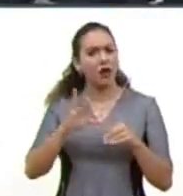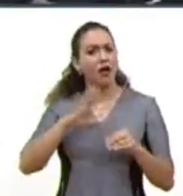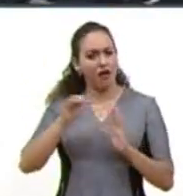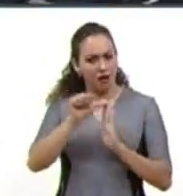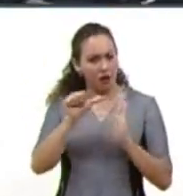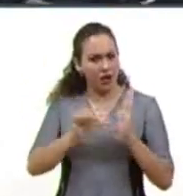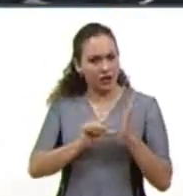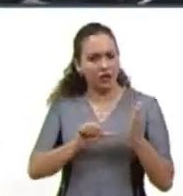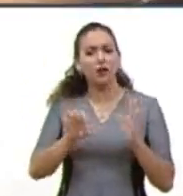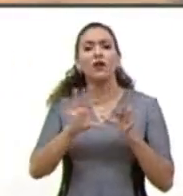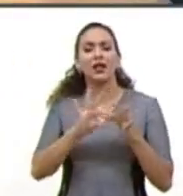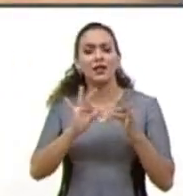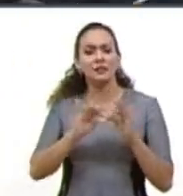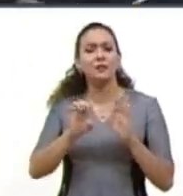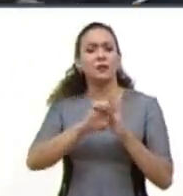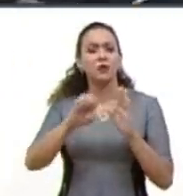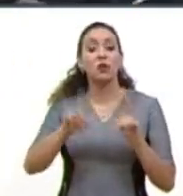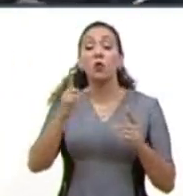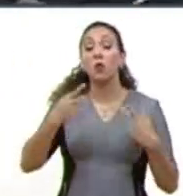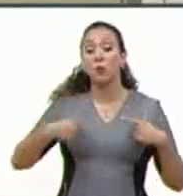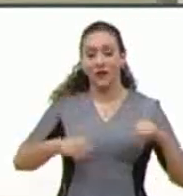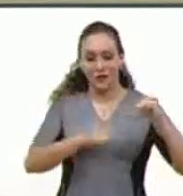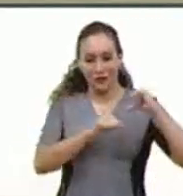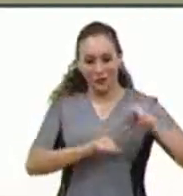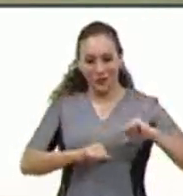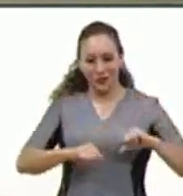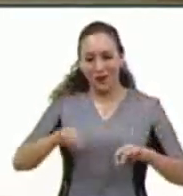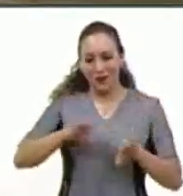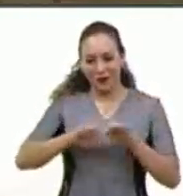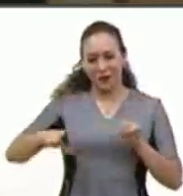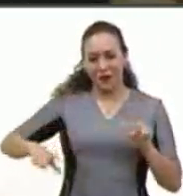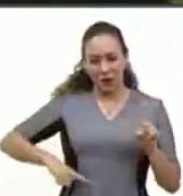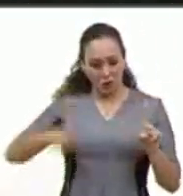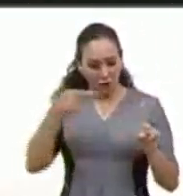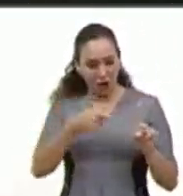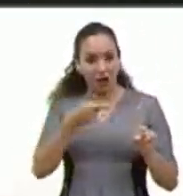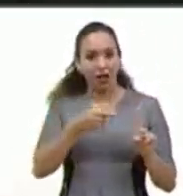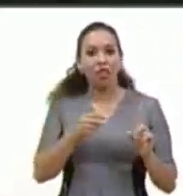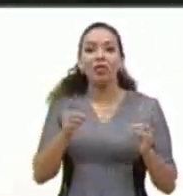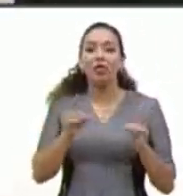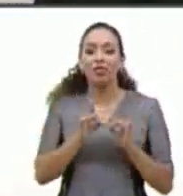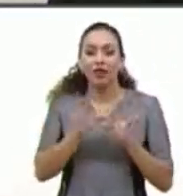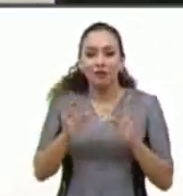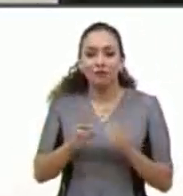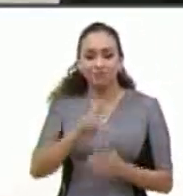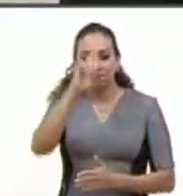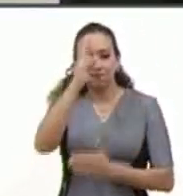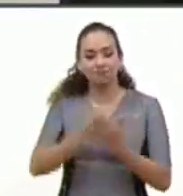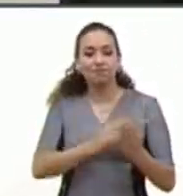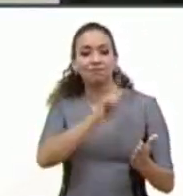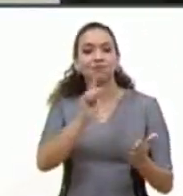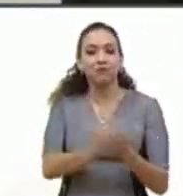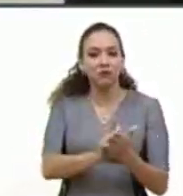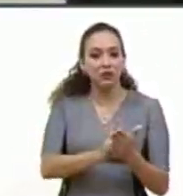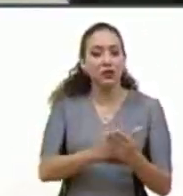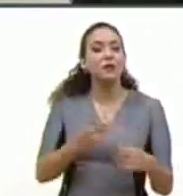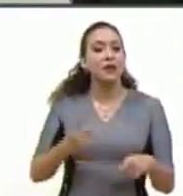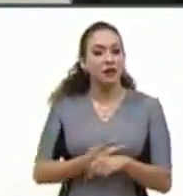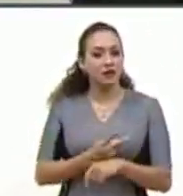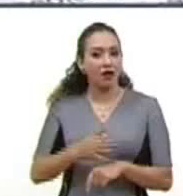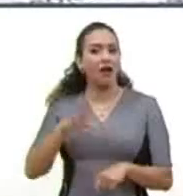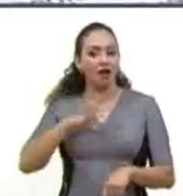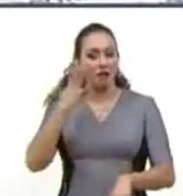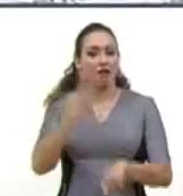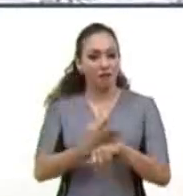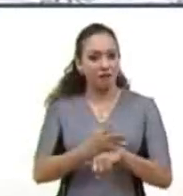corrupción cometido por un servidor público, al convertir todos los delitos de los títulos 18º al 20º que eran tipos